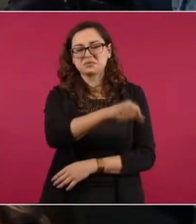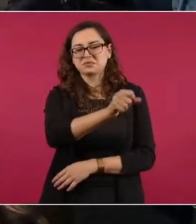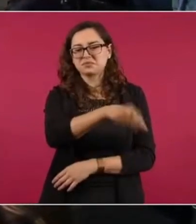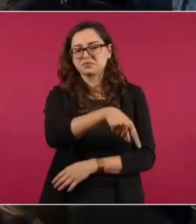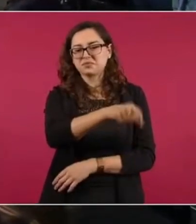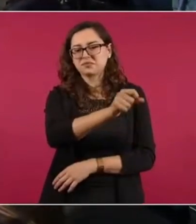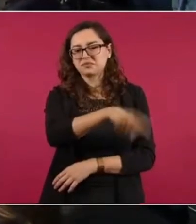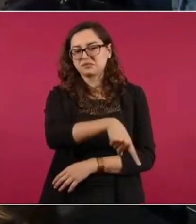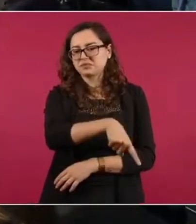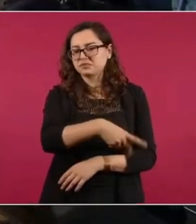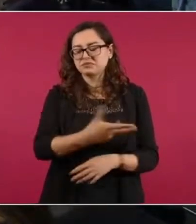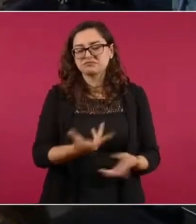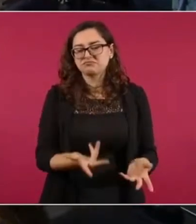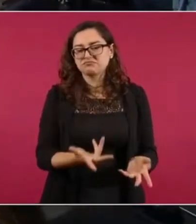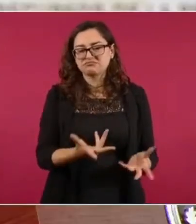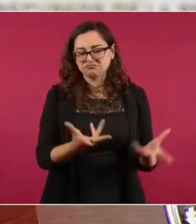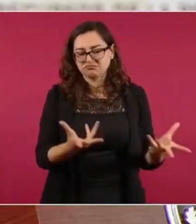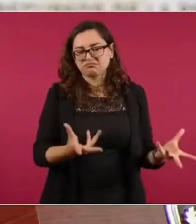tienen relación